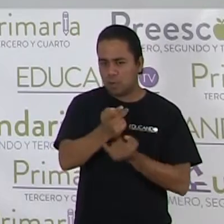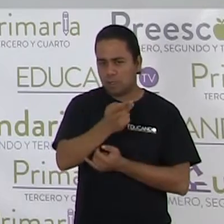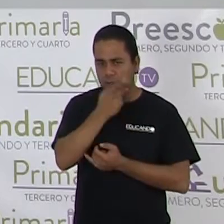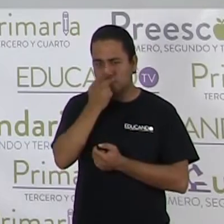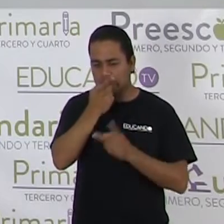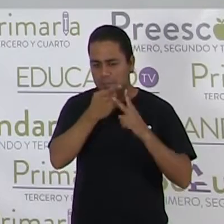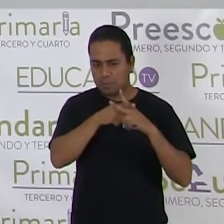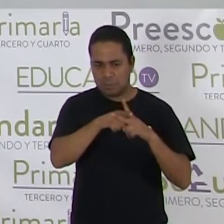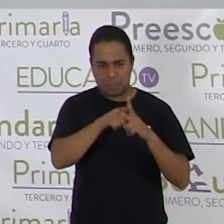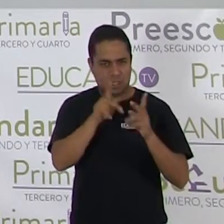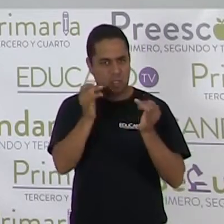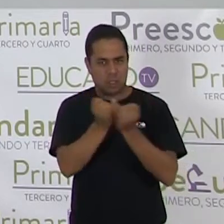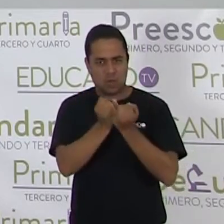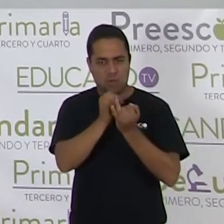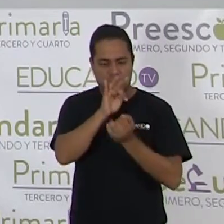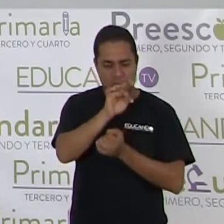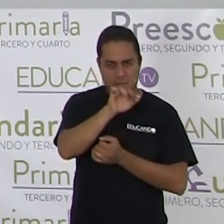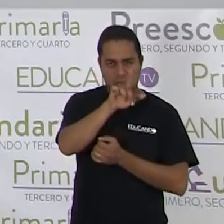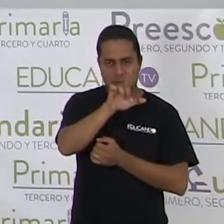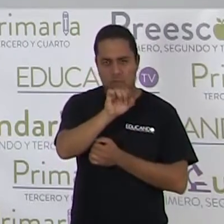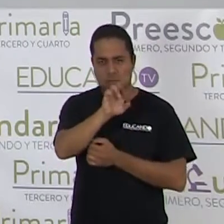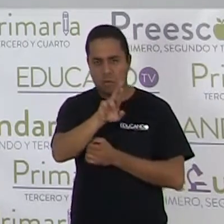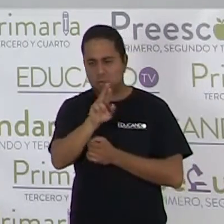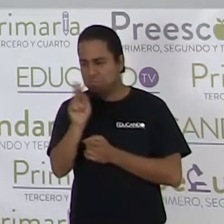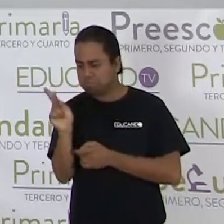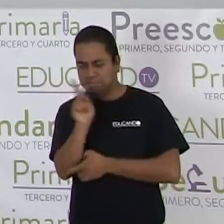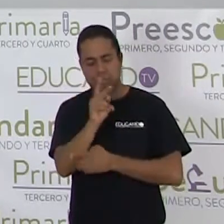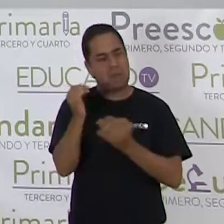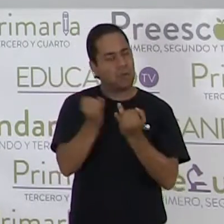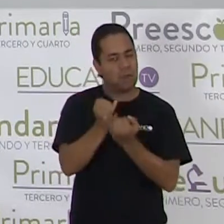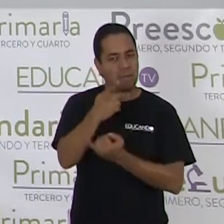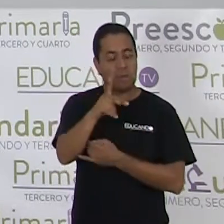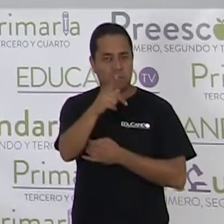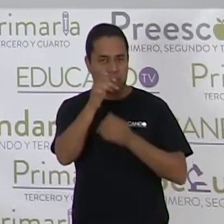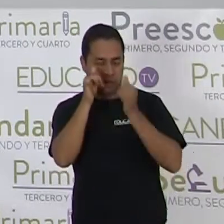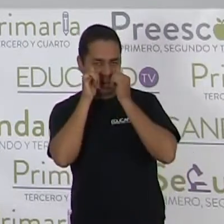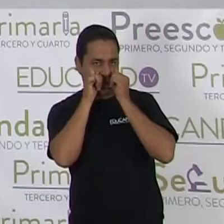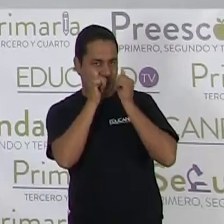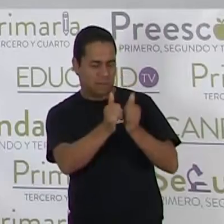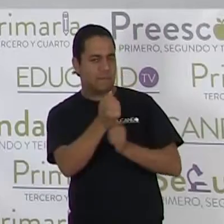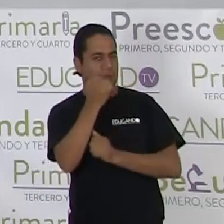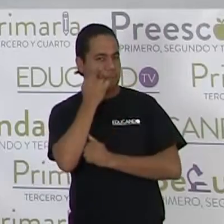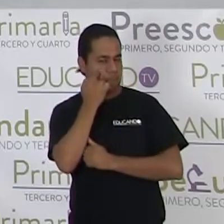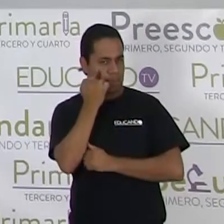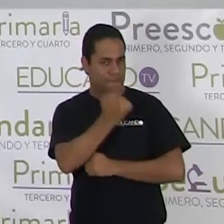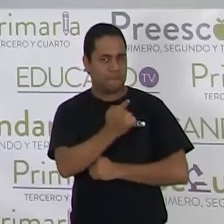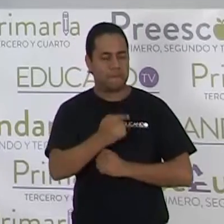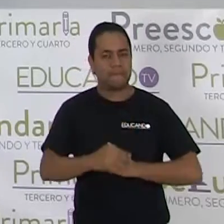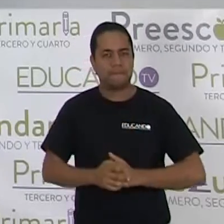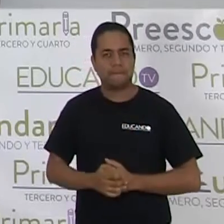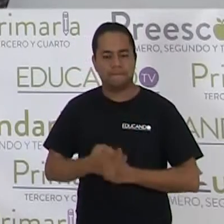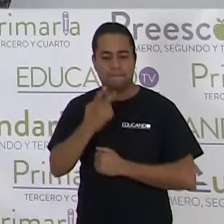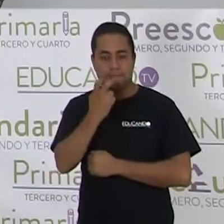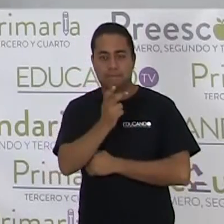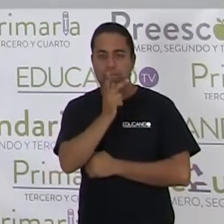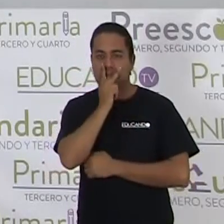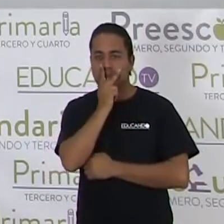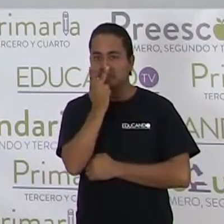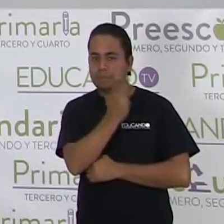una forma idéntica. Pero pon mucha atención porque estas